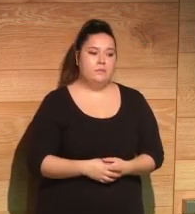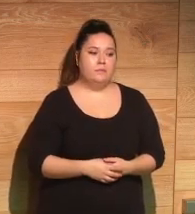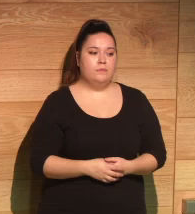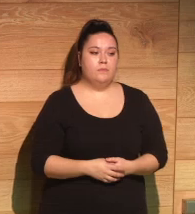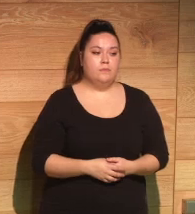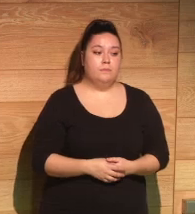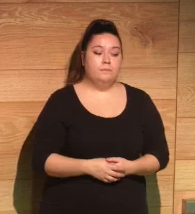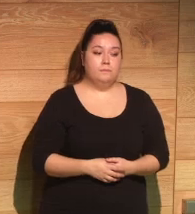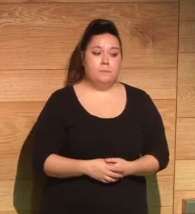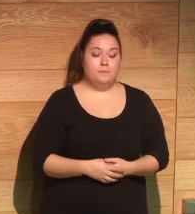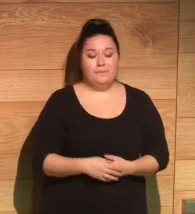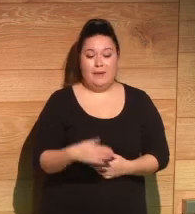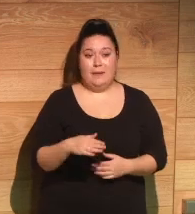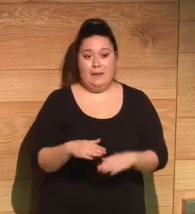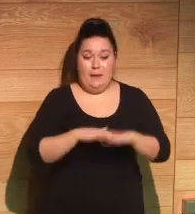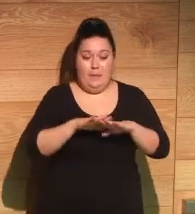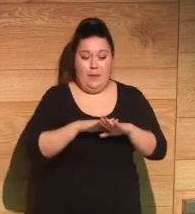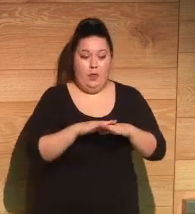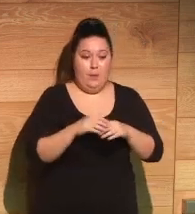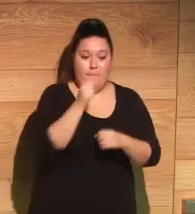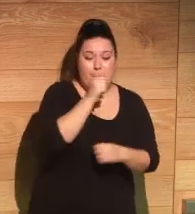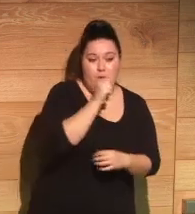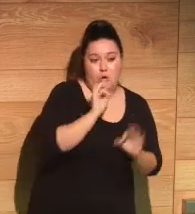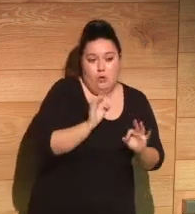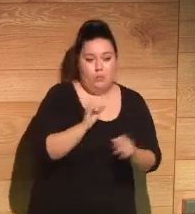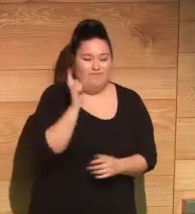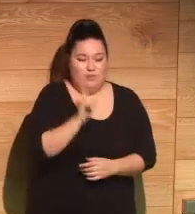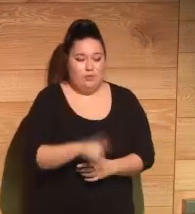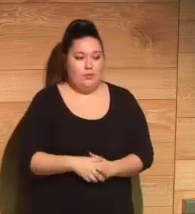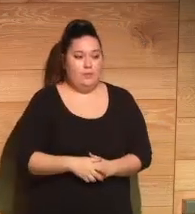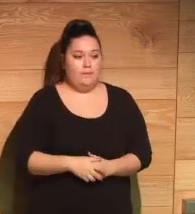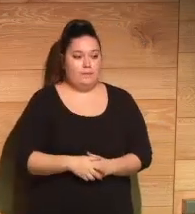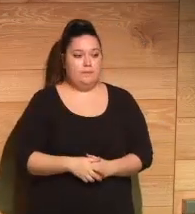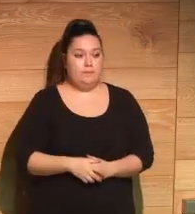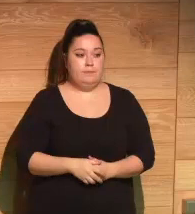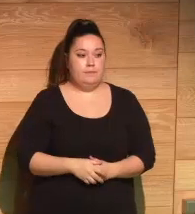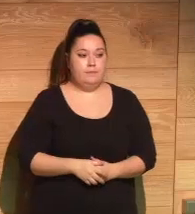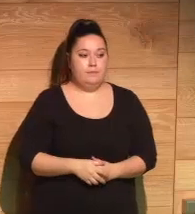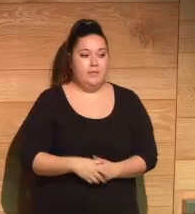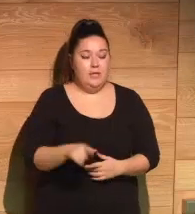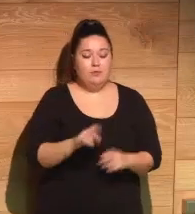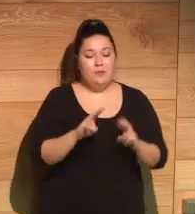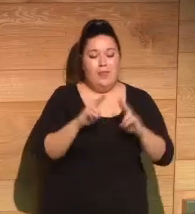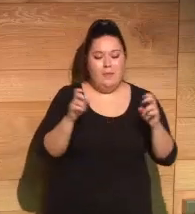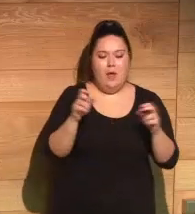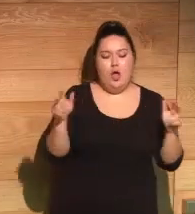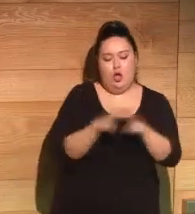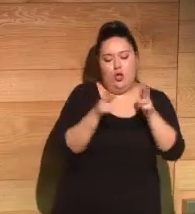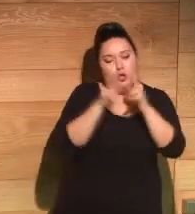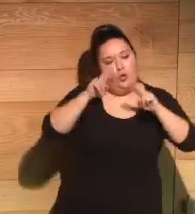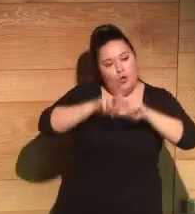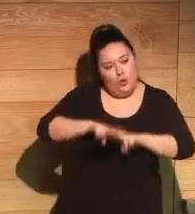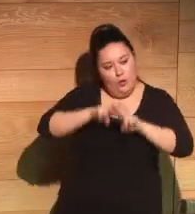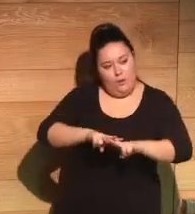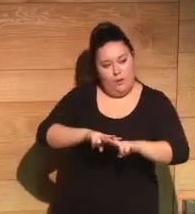micrófono. Sí, que con respecto al tema del tapón, la CT, etcétera, ahí yo sí que estoy de acuerdo que es una cuestión sociológica, fundamentalmente